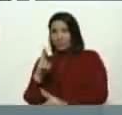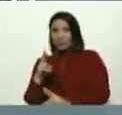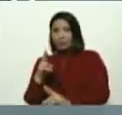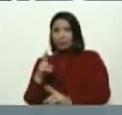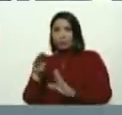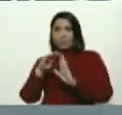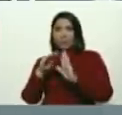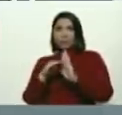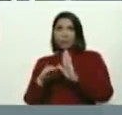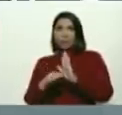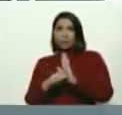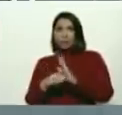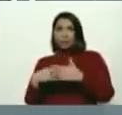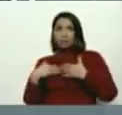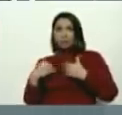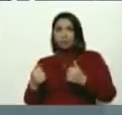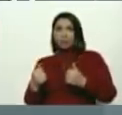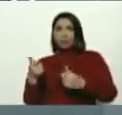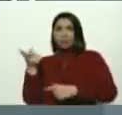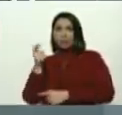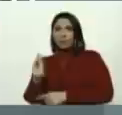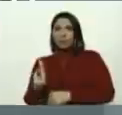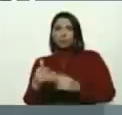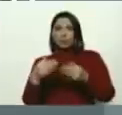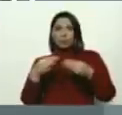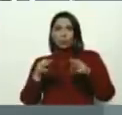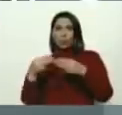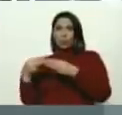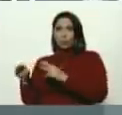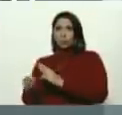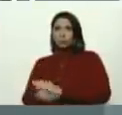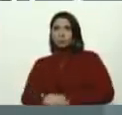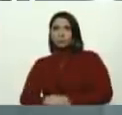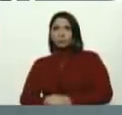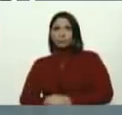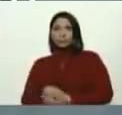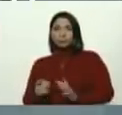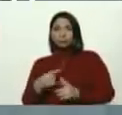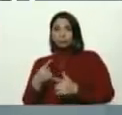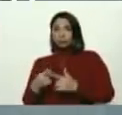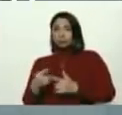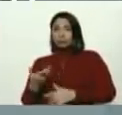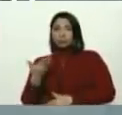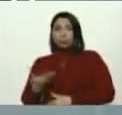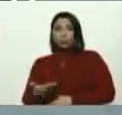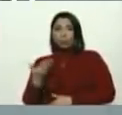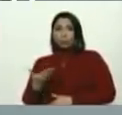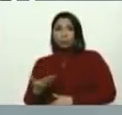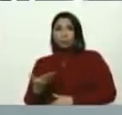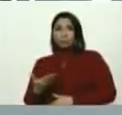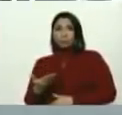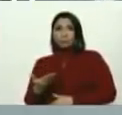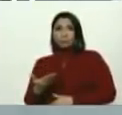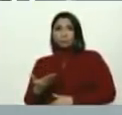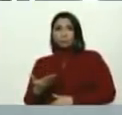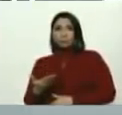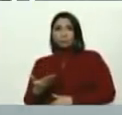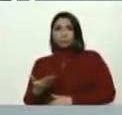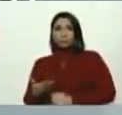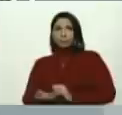las medidas en el transporte público. ¿No? Entonces, es importante, fíjense, es muy